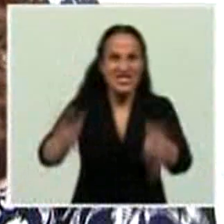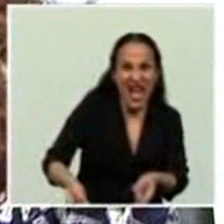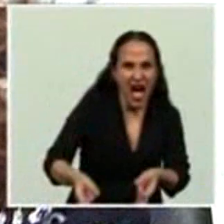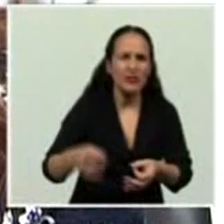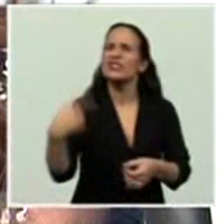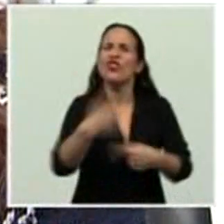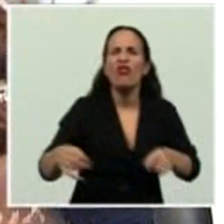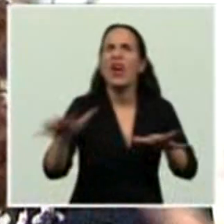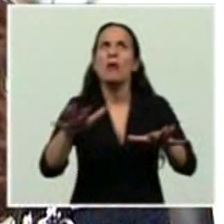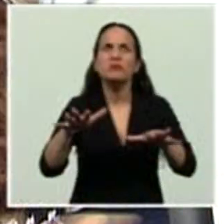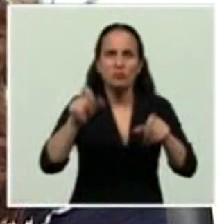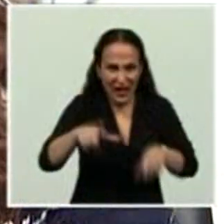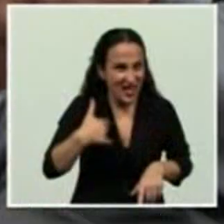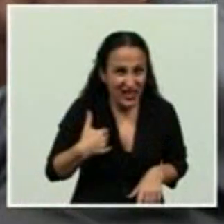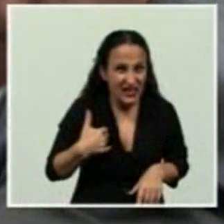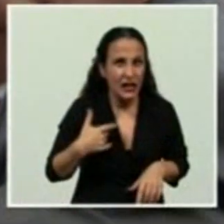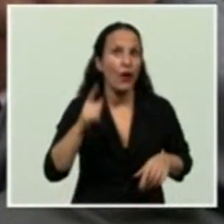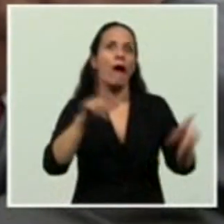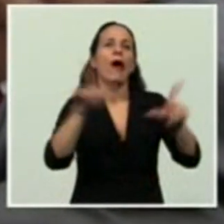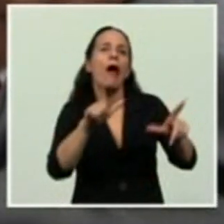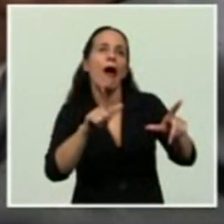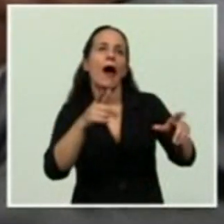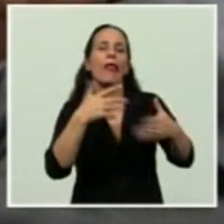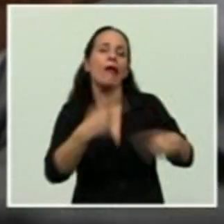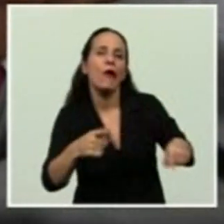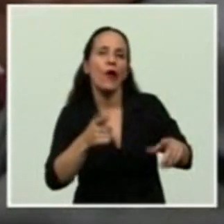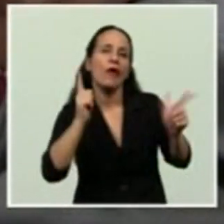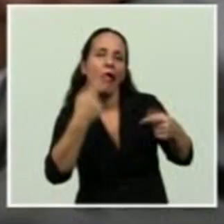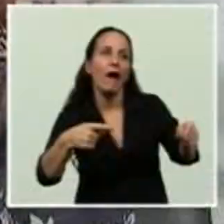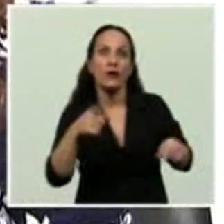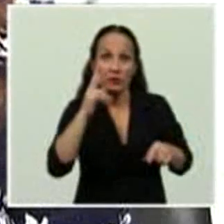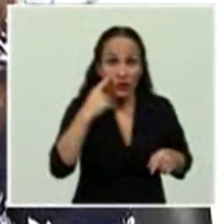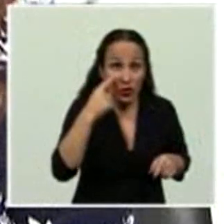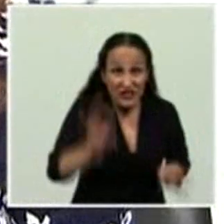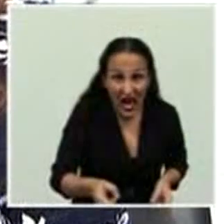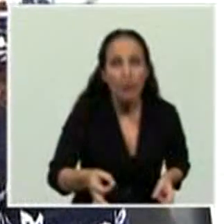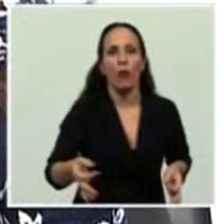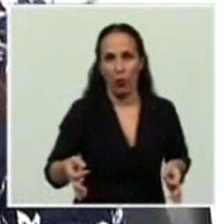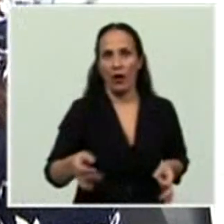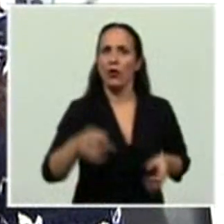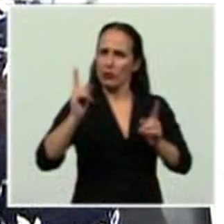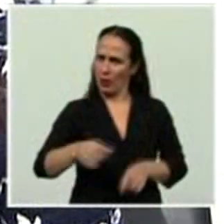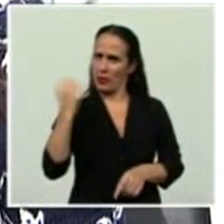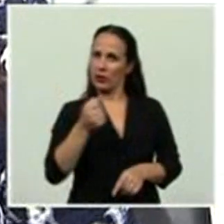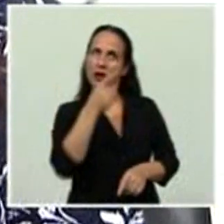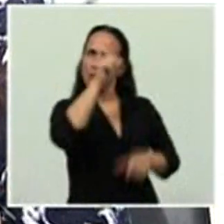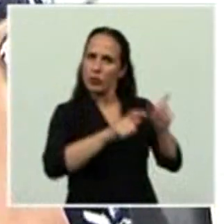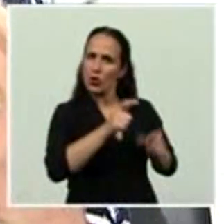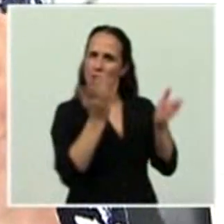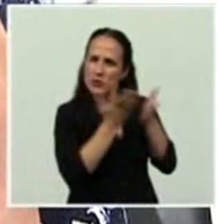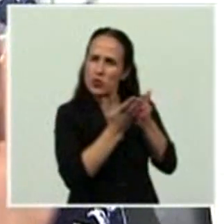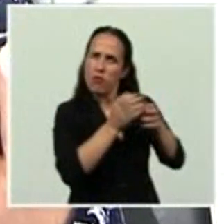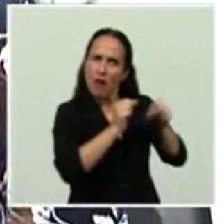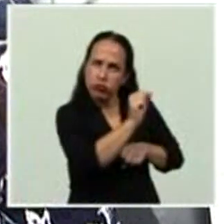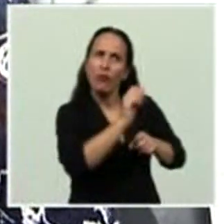todas las cosas que pasan en la Argentina y que son programas de entretenimiento También tenemos que darle valor a los hombres y mujeres que estudian que se han